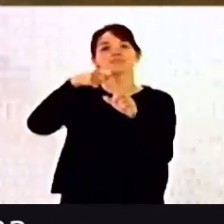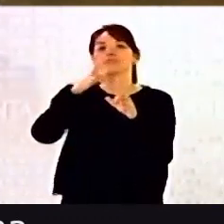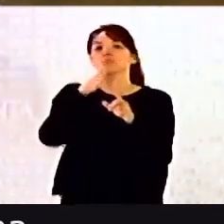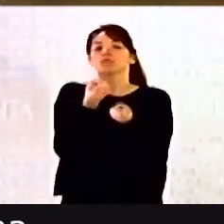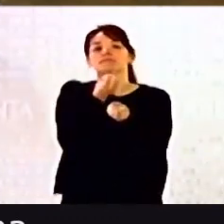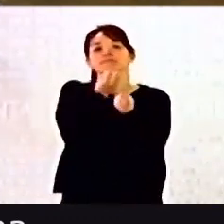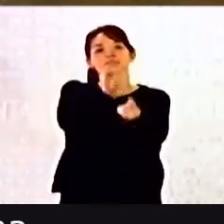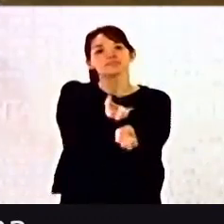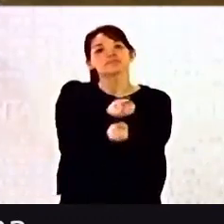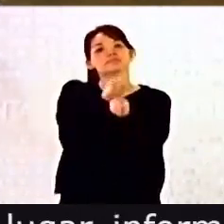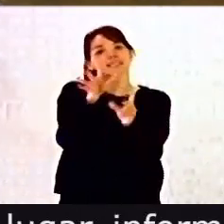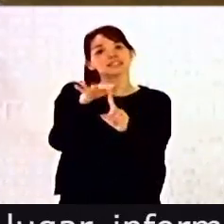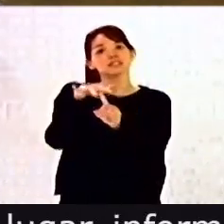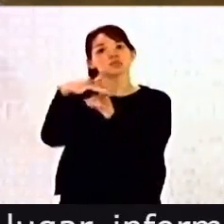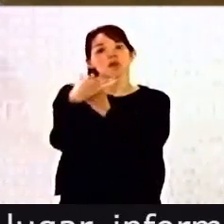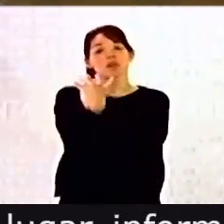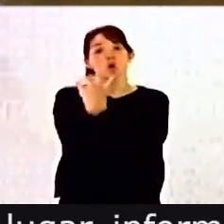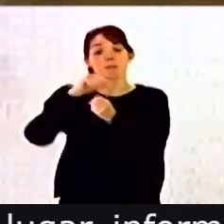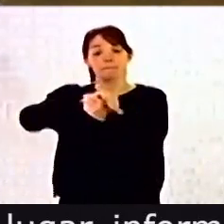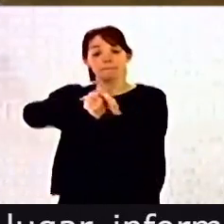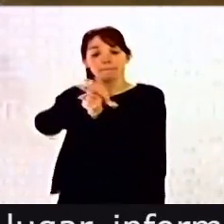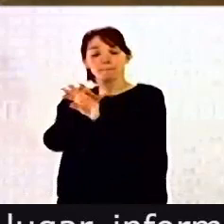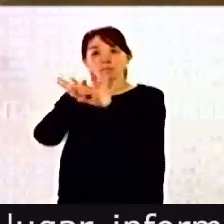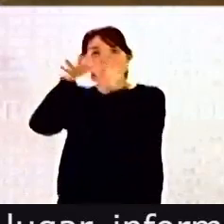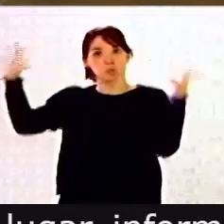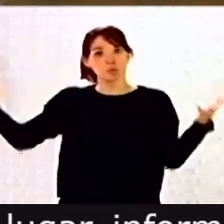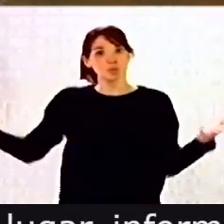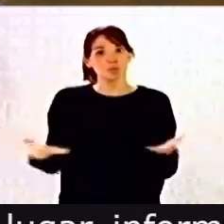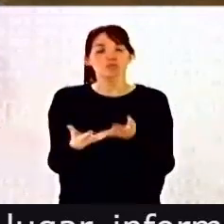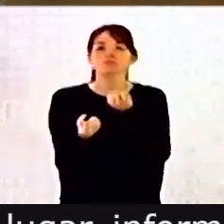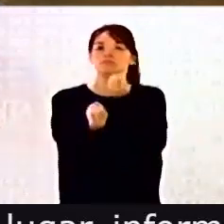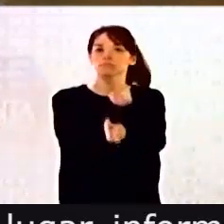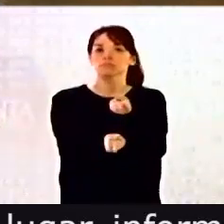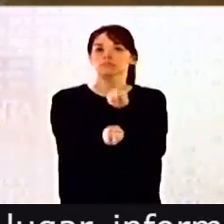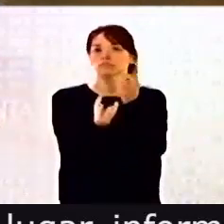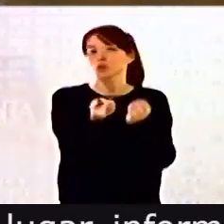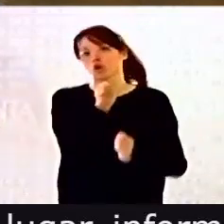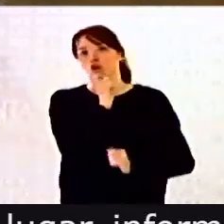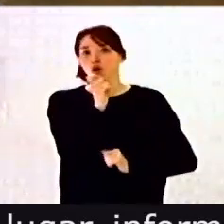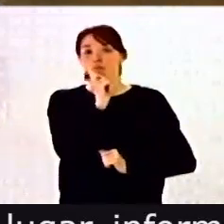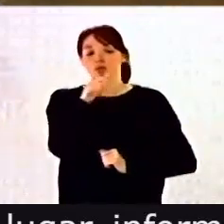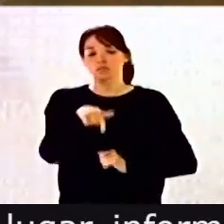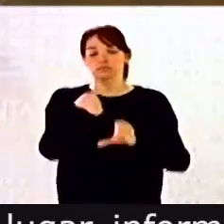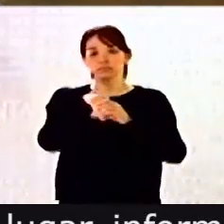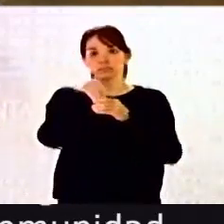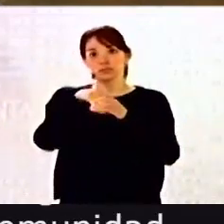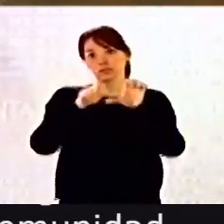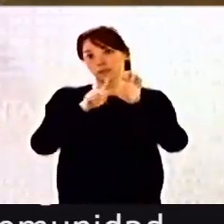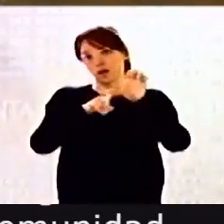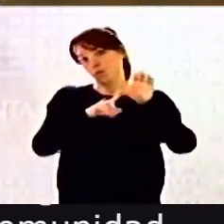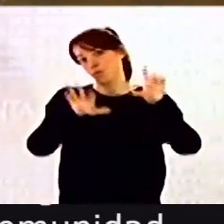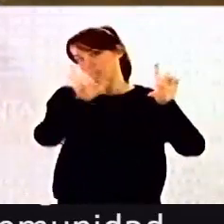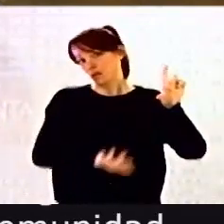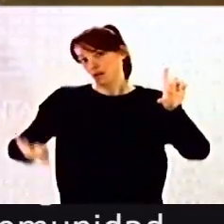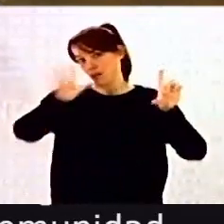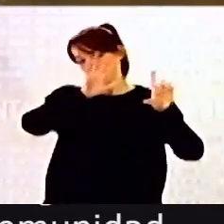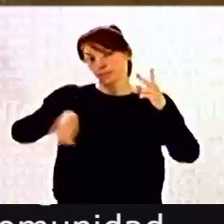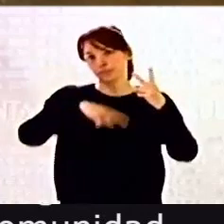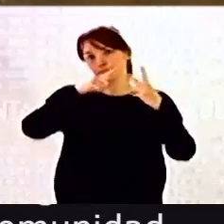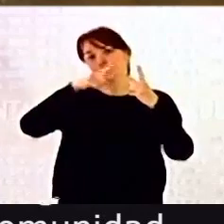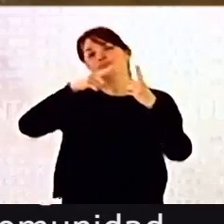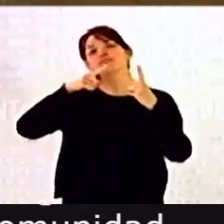sobre la situación de la pandemia COVID-19 en la Comunidad Autónoma de Extremadura. En